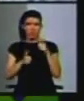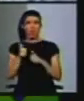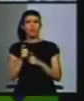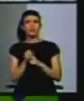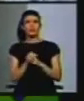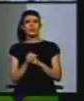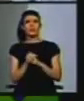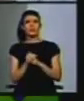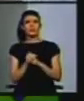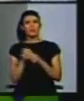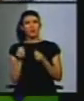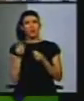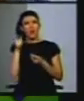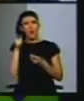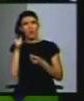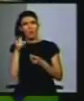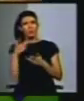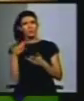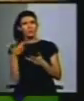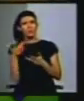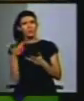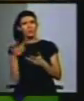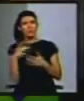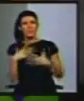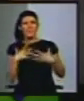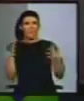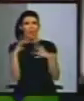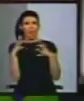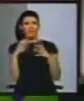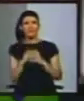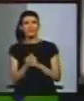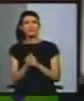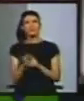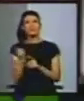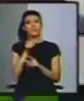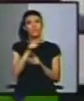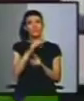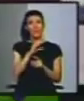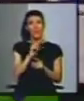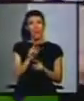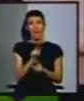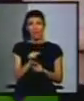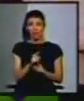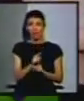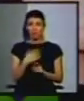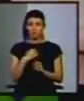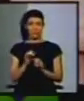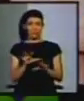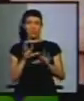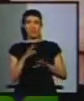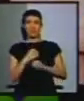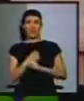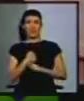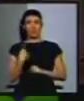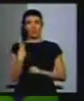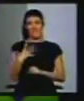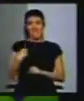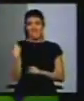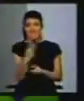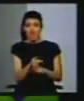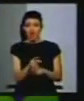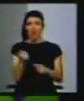sea, tenga ese grado de violencia. Carlos está impactado con la agresión sufrida por su